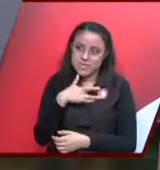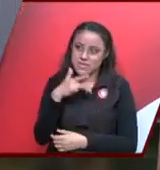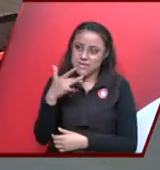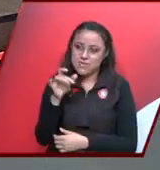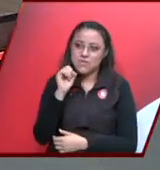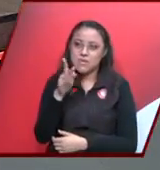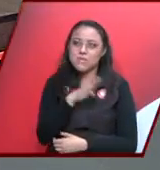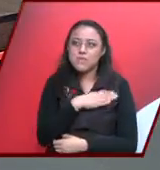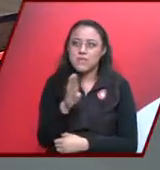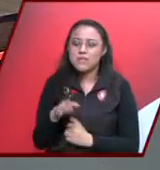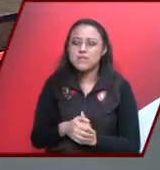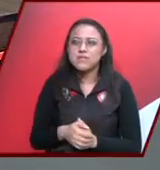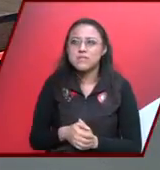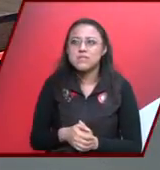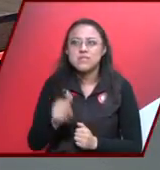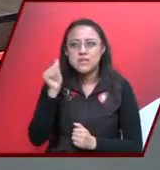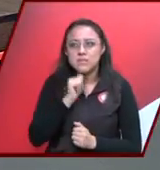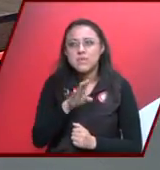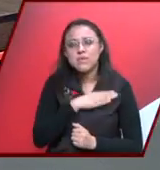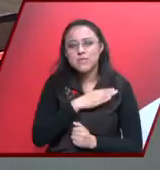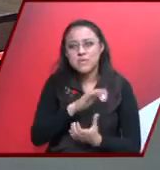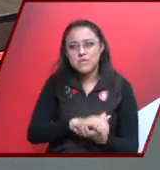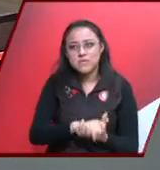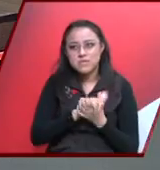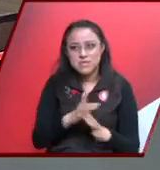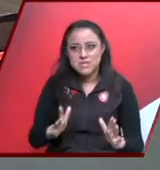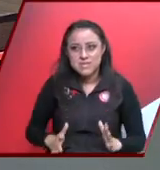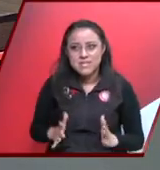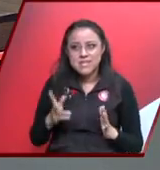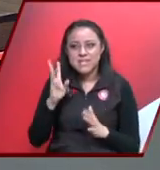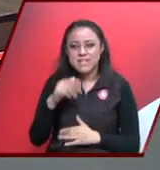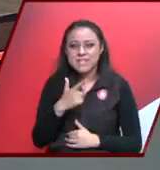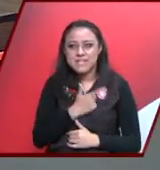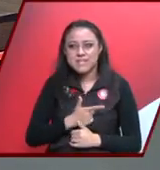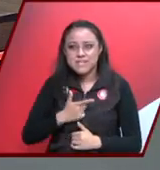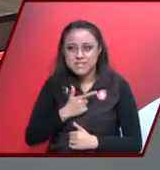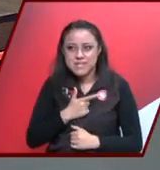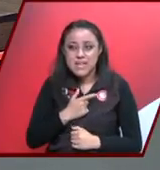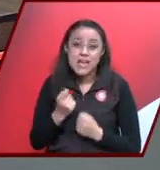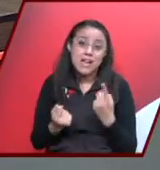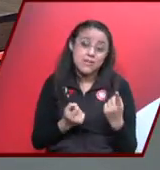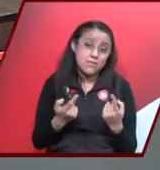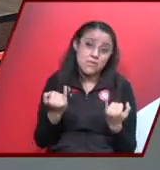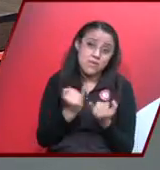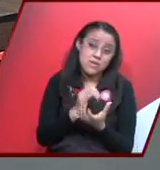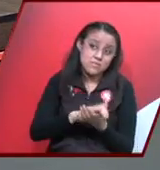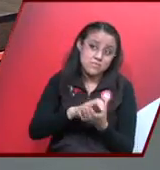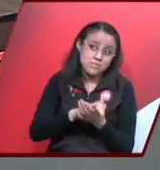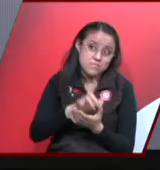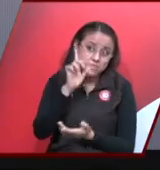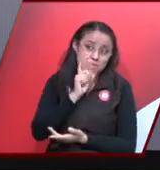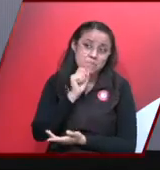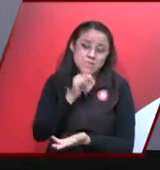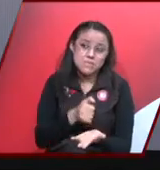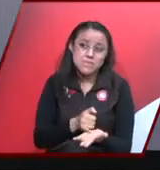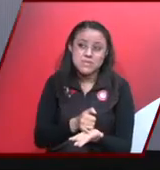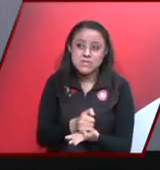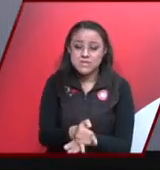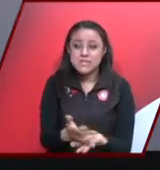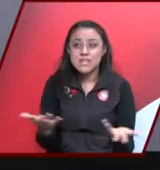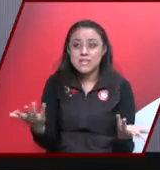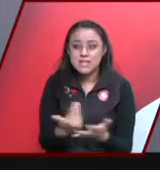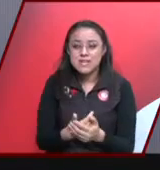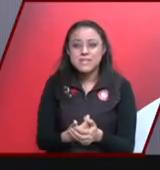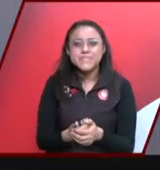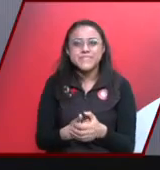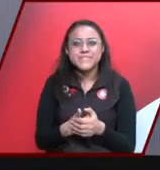también. Ah, muy bien. No, siempre, esta mujer siempre habla bien de su marido. A mí me impresiona, en serio. A ver si algunas otras esposas toman la misma decisión y hacen lo mismo. ¡Qué